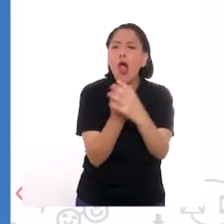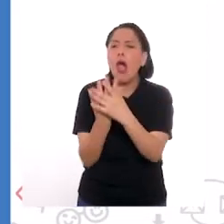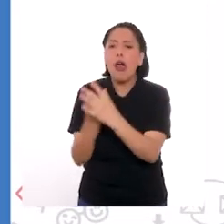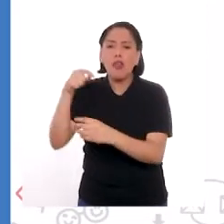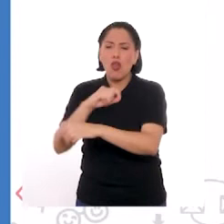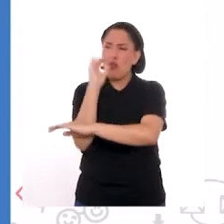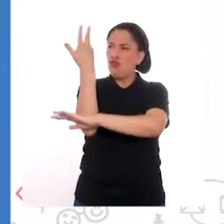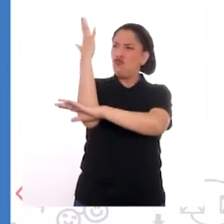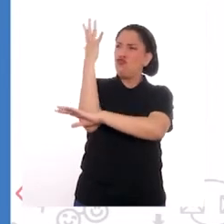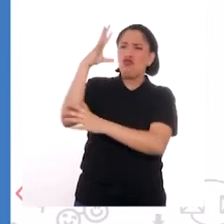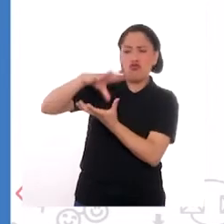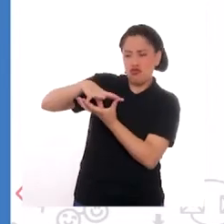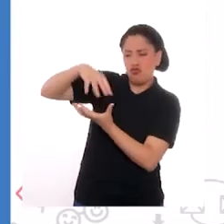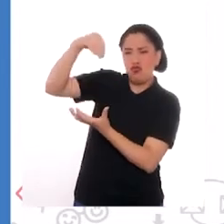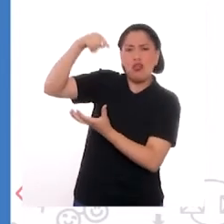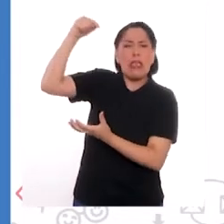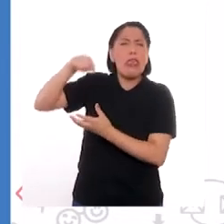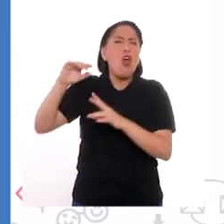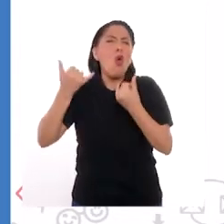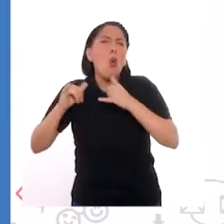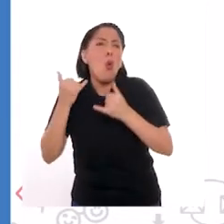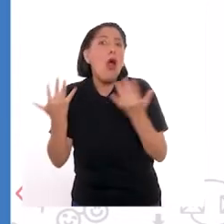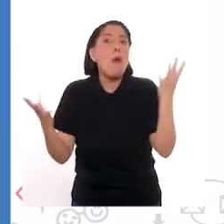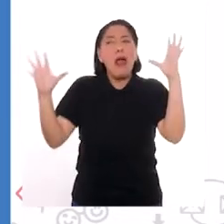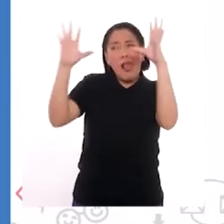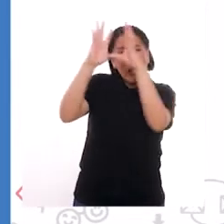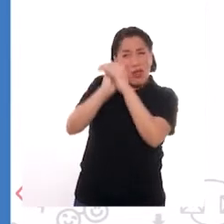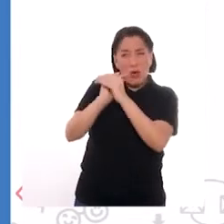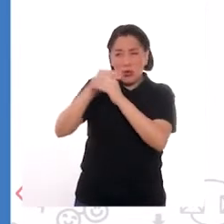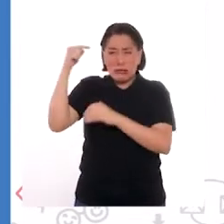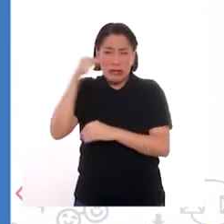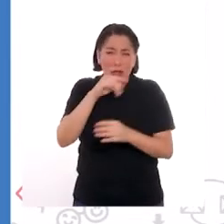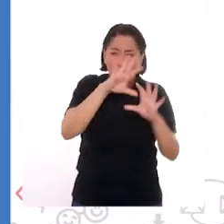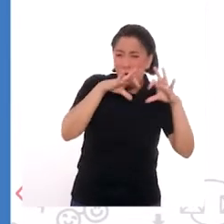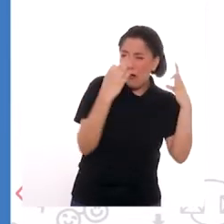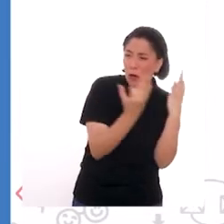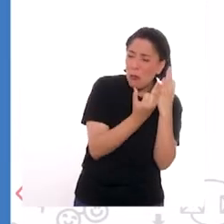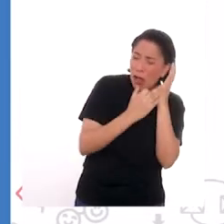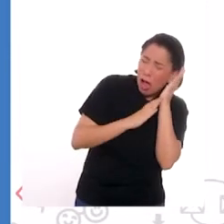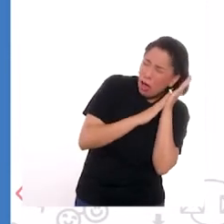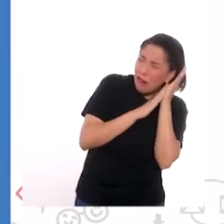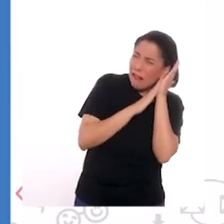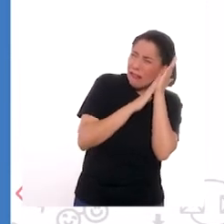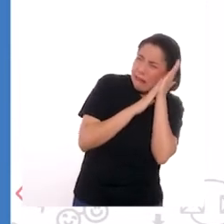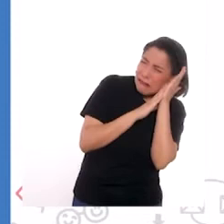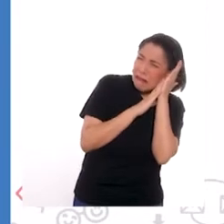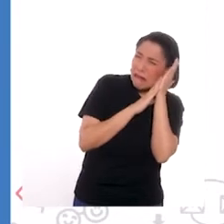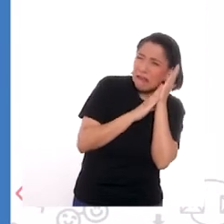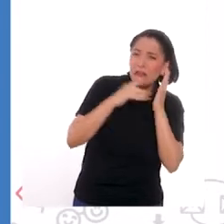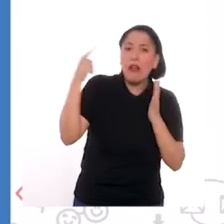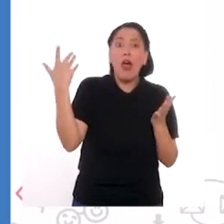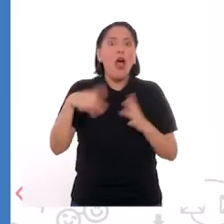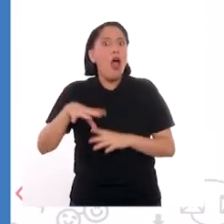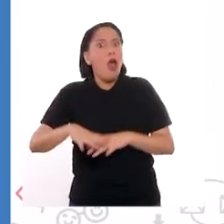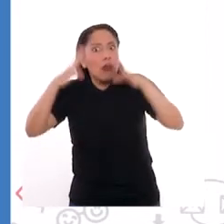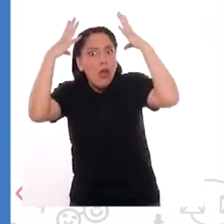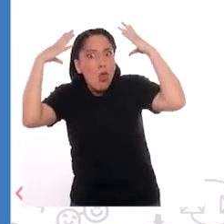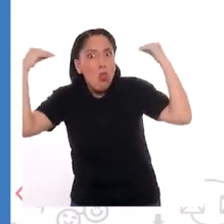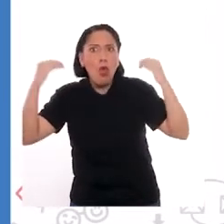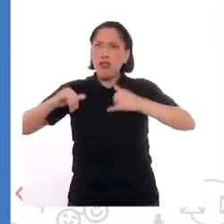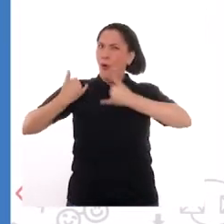siempre jugaba solo por la noche. Este hacía mucha bulla y despertaba a la familia de la casa. ¿Qué duende más